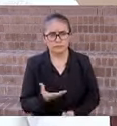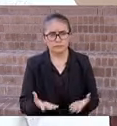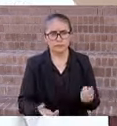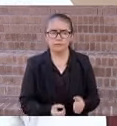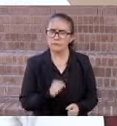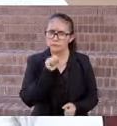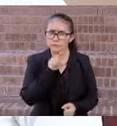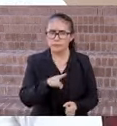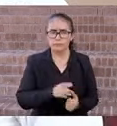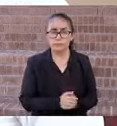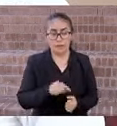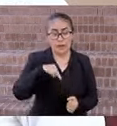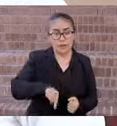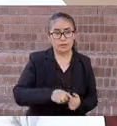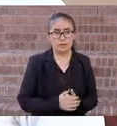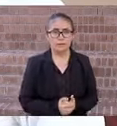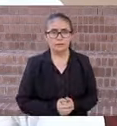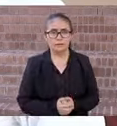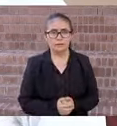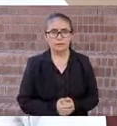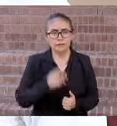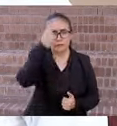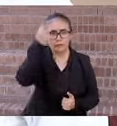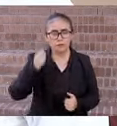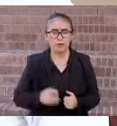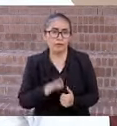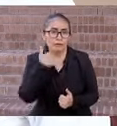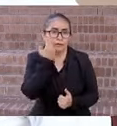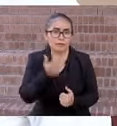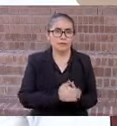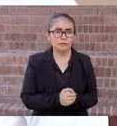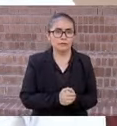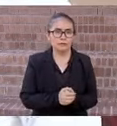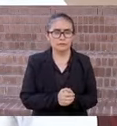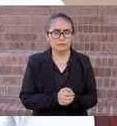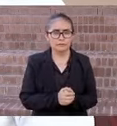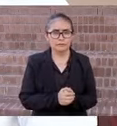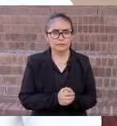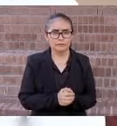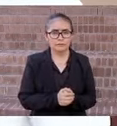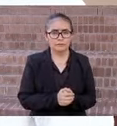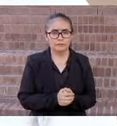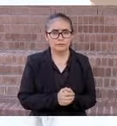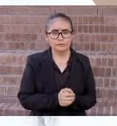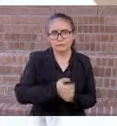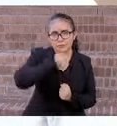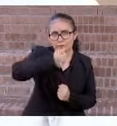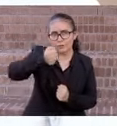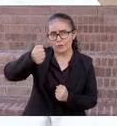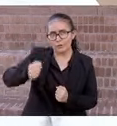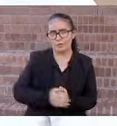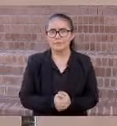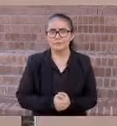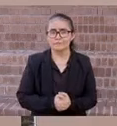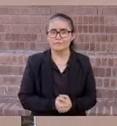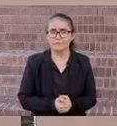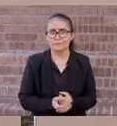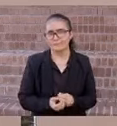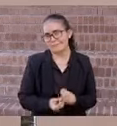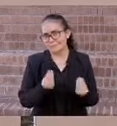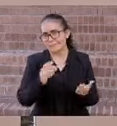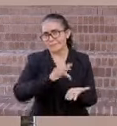y también aquí en tecuala quiero mandar un saludo y mi agradecimiento